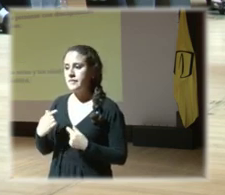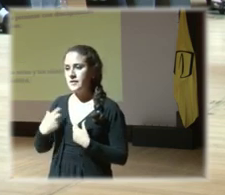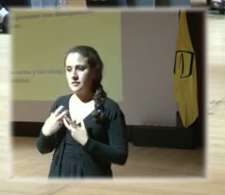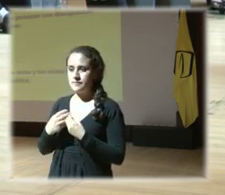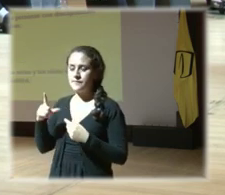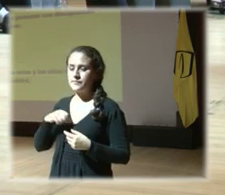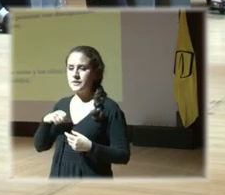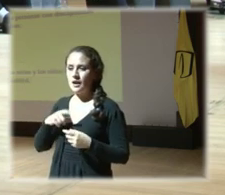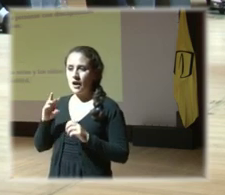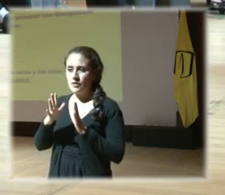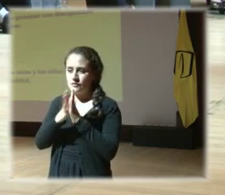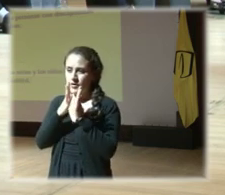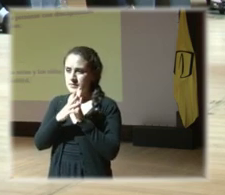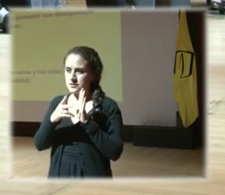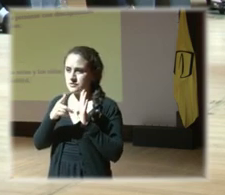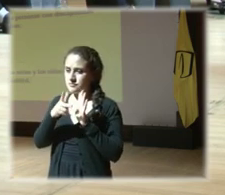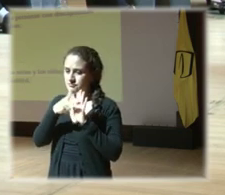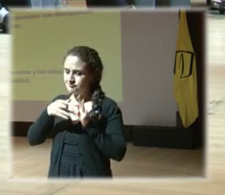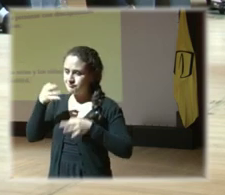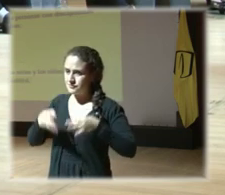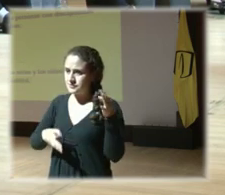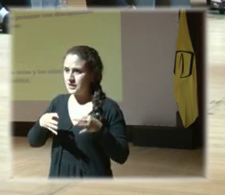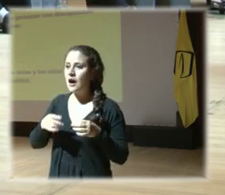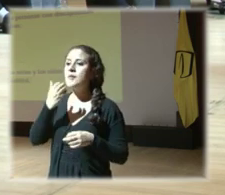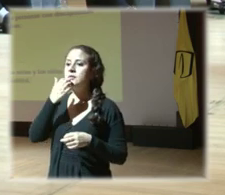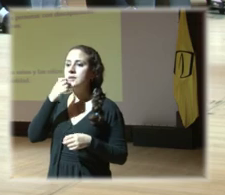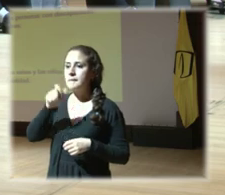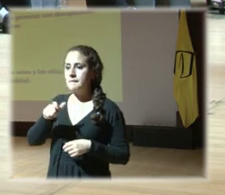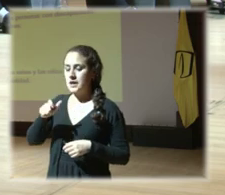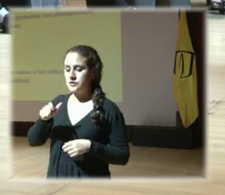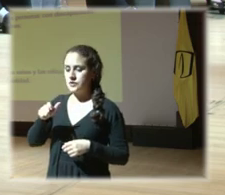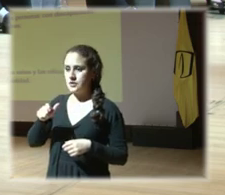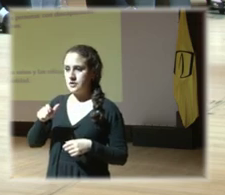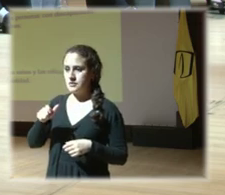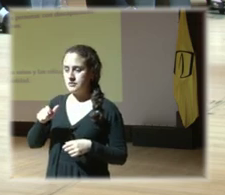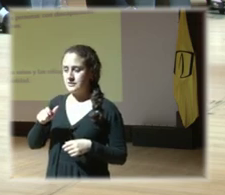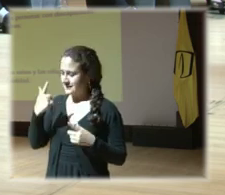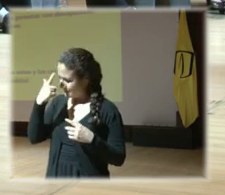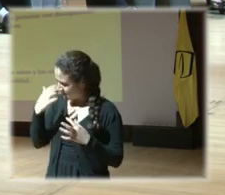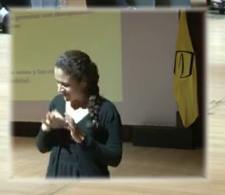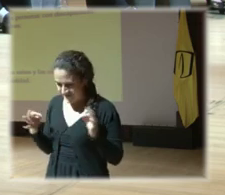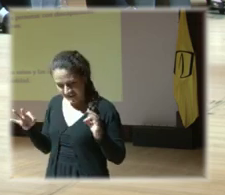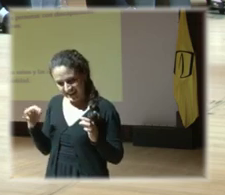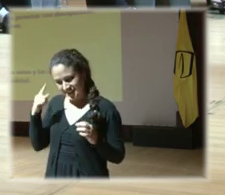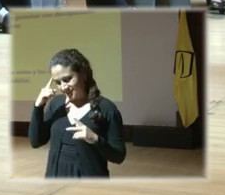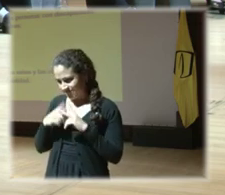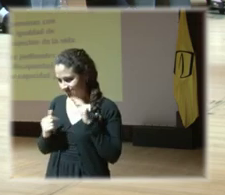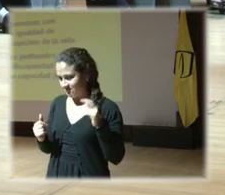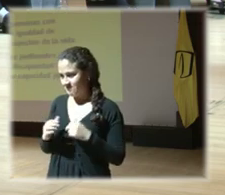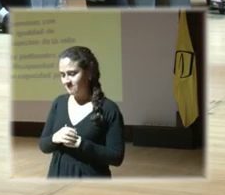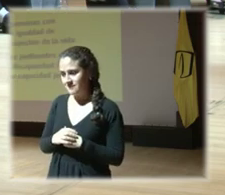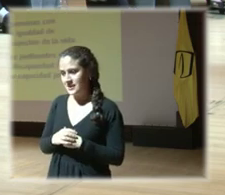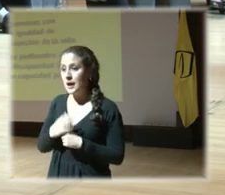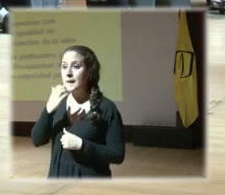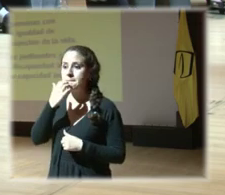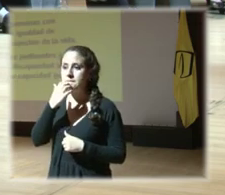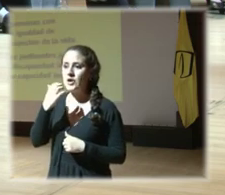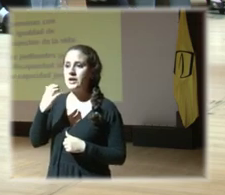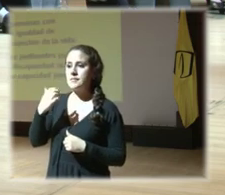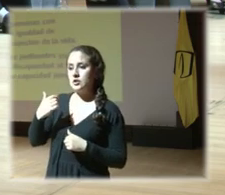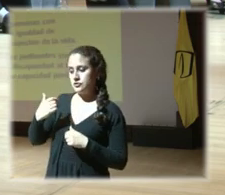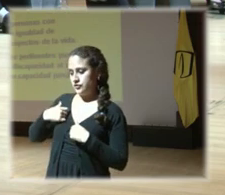que aquel que sostiene relaciones sexuales con una persona, no recuerdo el fraseo, pero incluye discapacidad